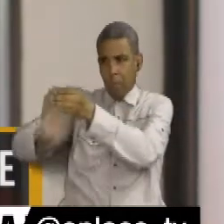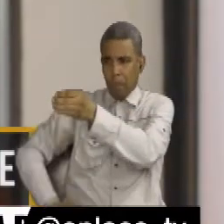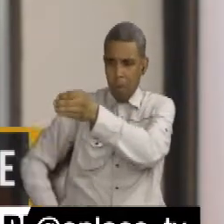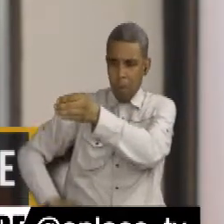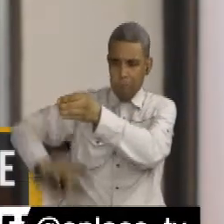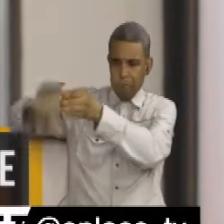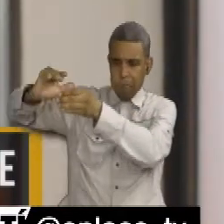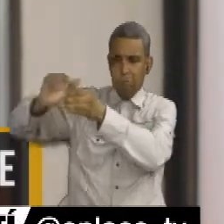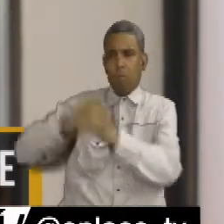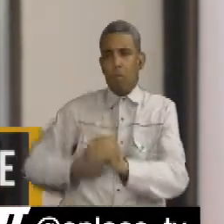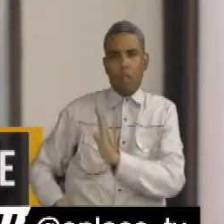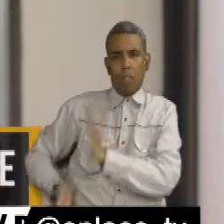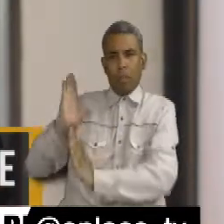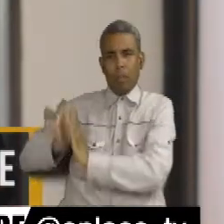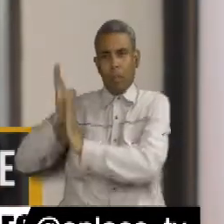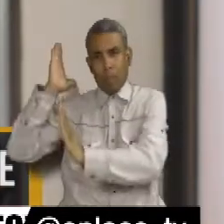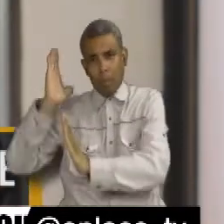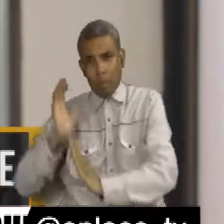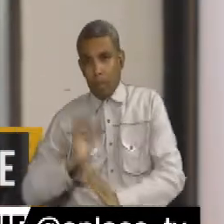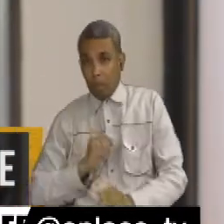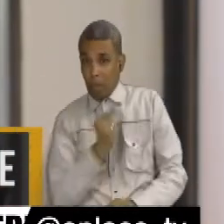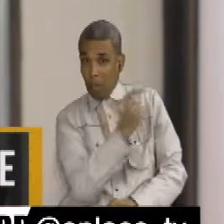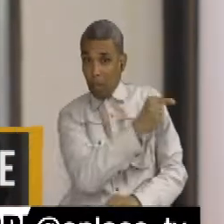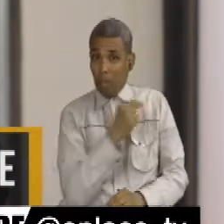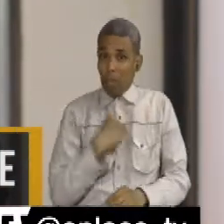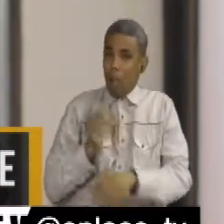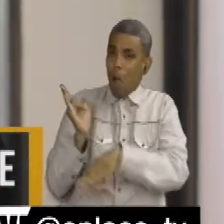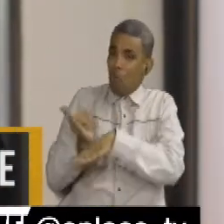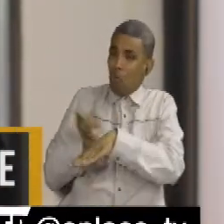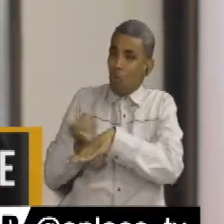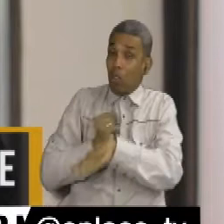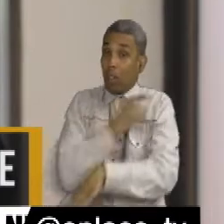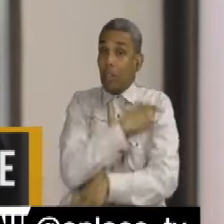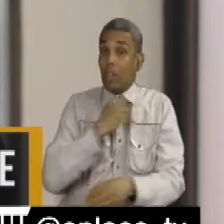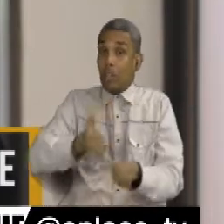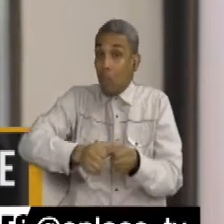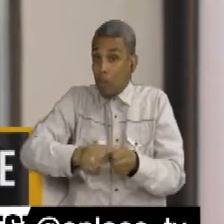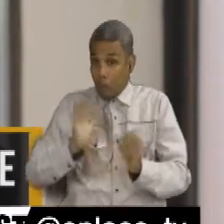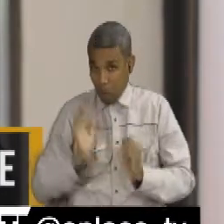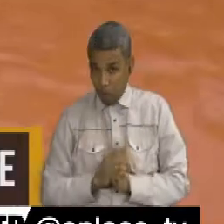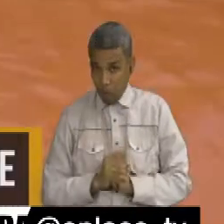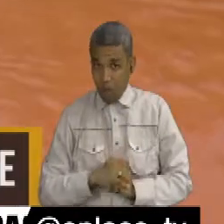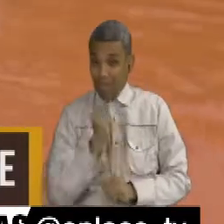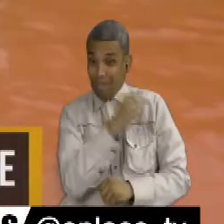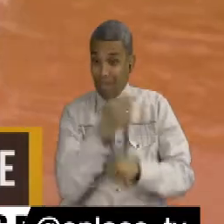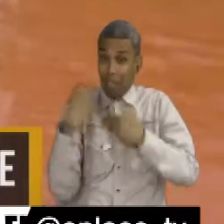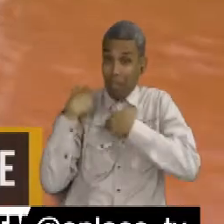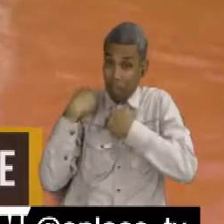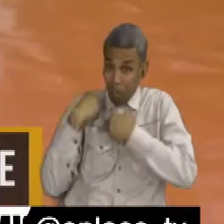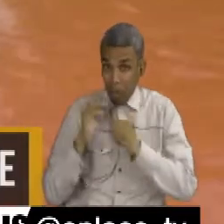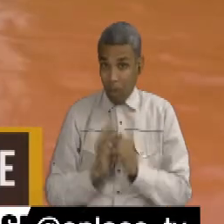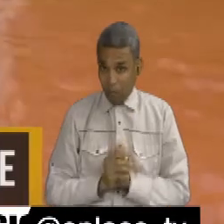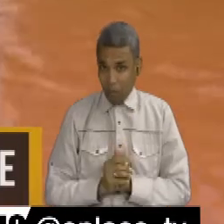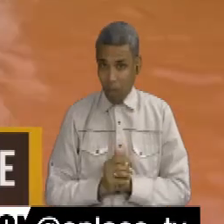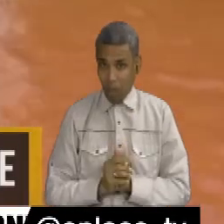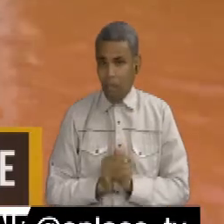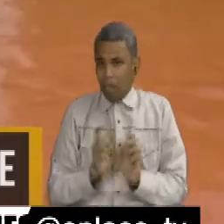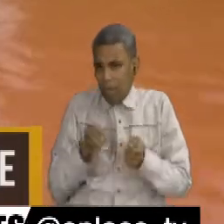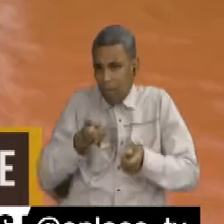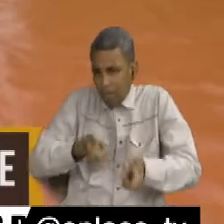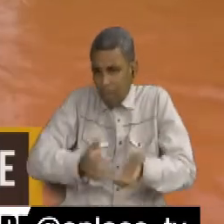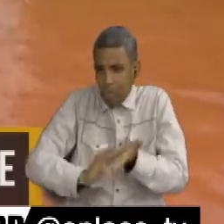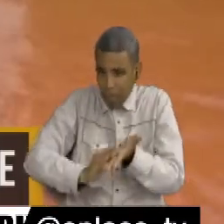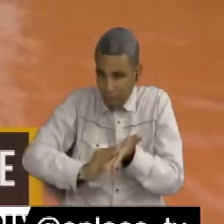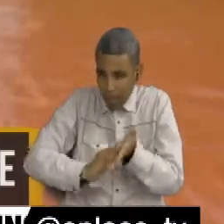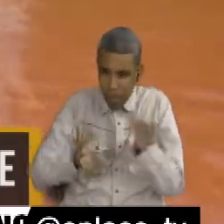economía normal, tema de cemento, de teja, las cosas de carga y descarga para la ciudad. La reparación de esta